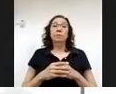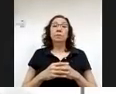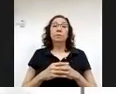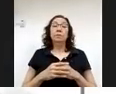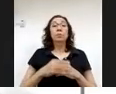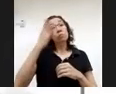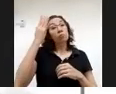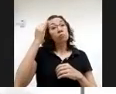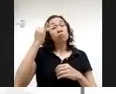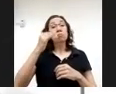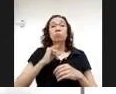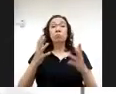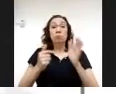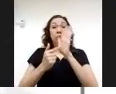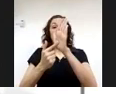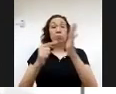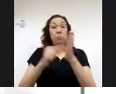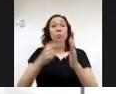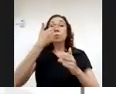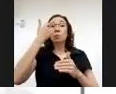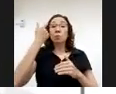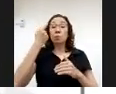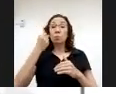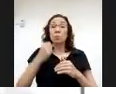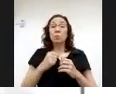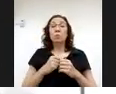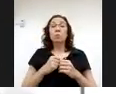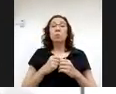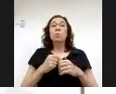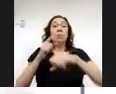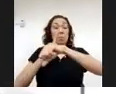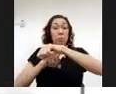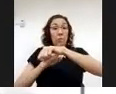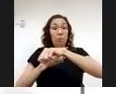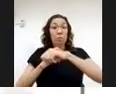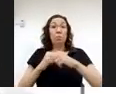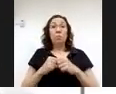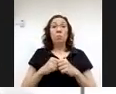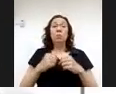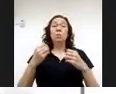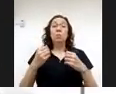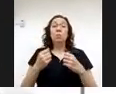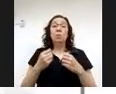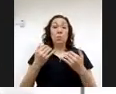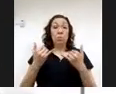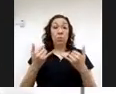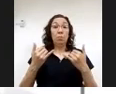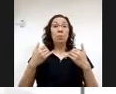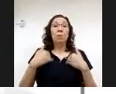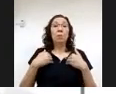¿Por qué les quiero mostrar esto? Porque al momento existen